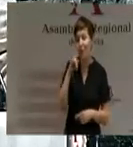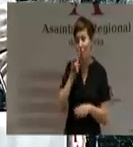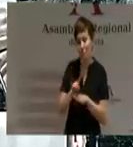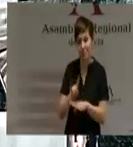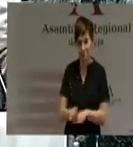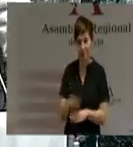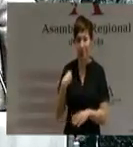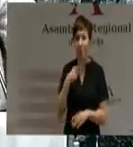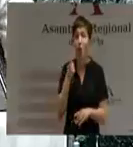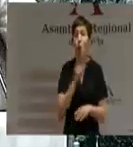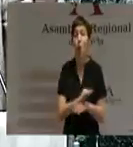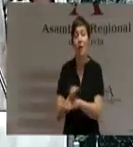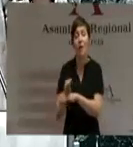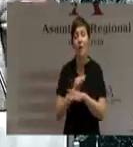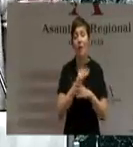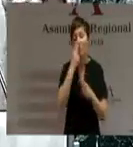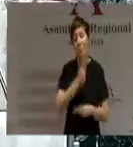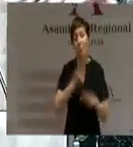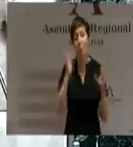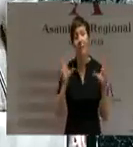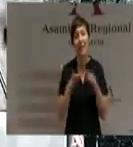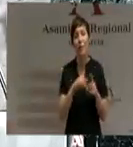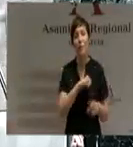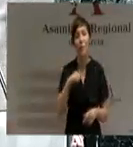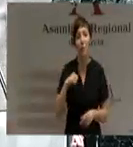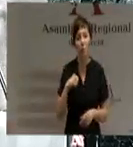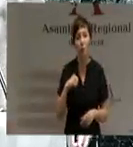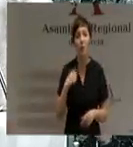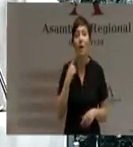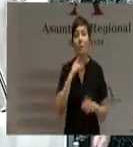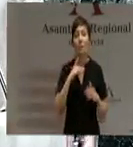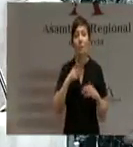públicas de la comunidad autónoma con las mismas, con menos plazas de las que había en